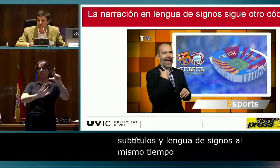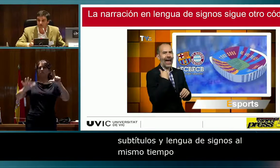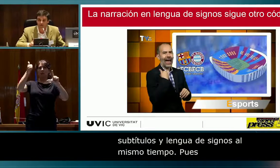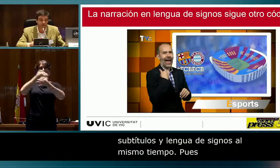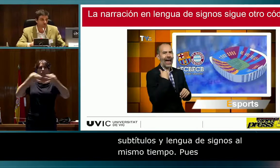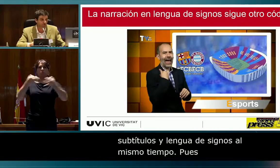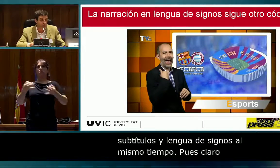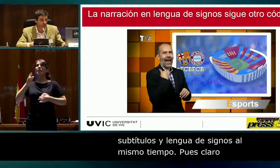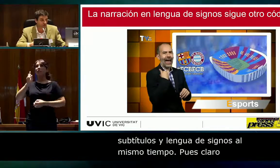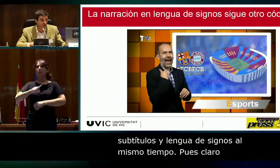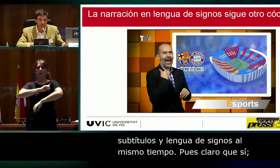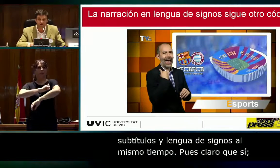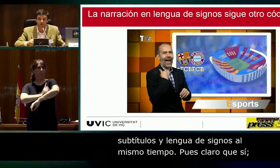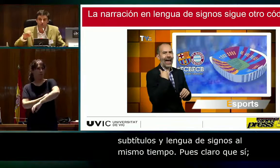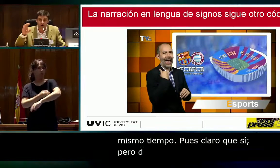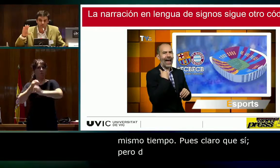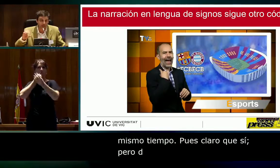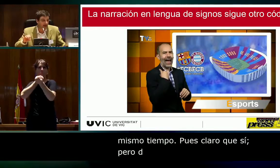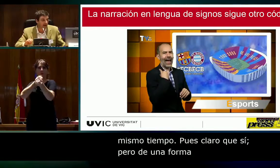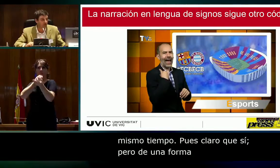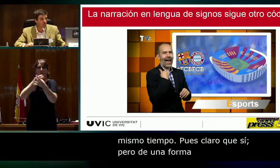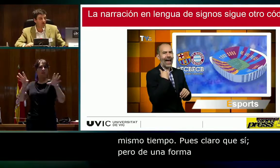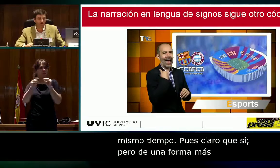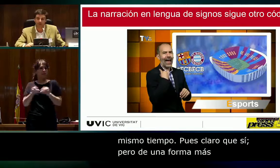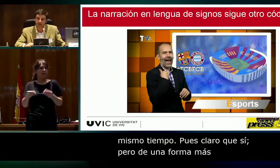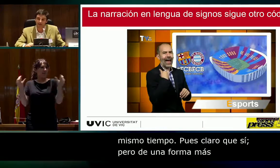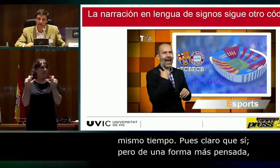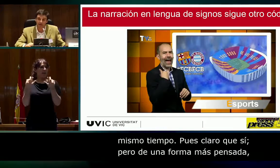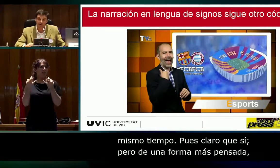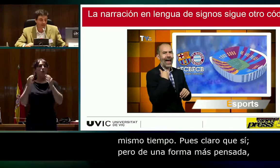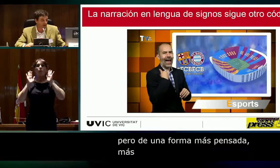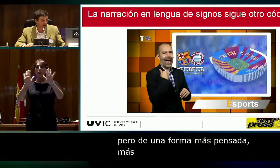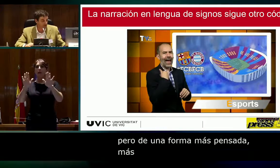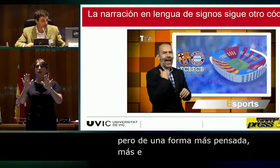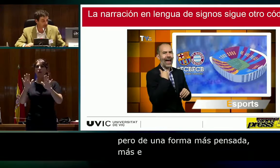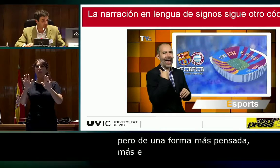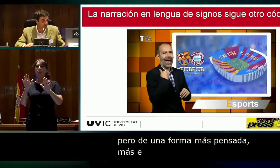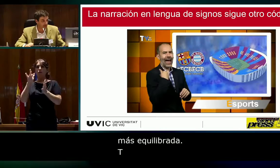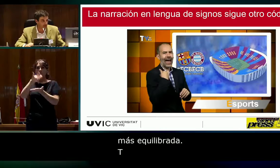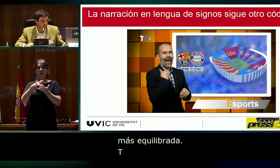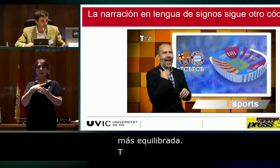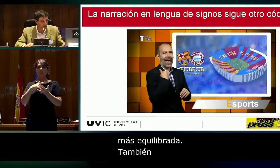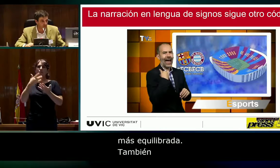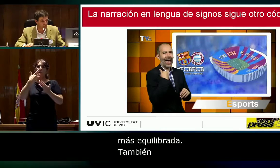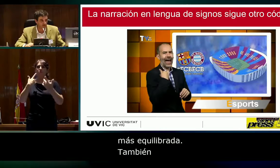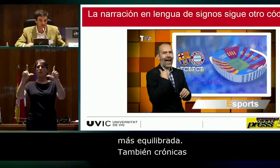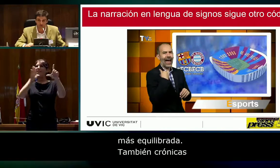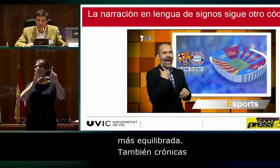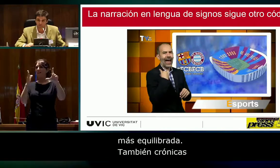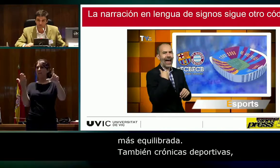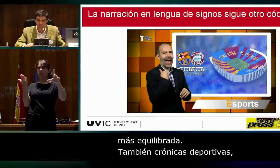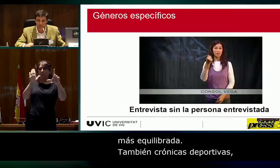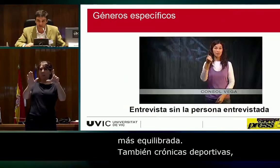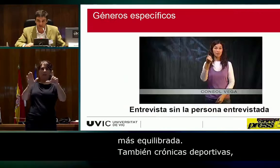crónicas deportivas, por supuesto, pero sin sobreponer el sujeto signante encima de la portería de fútbol, ¿no? Son